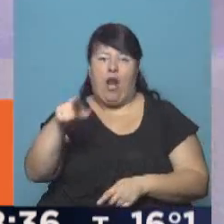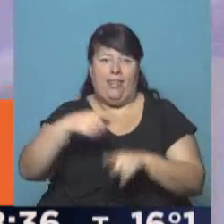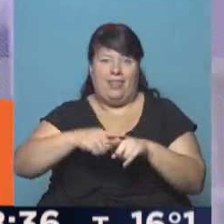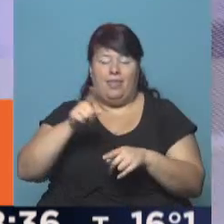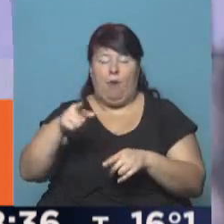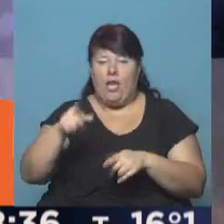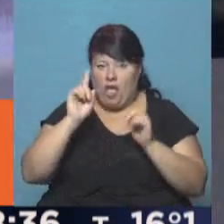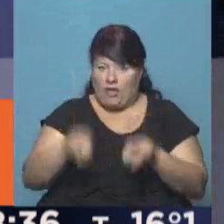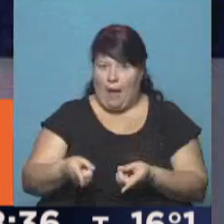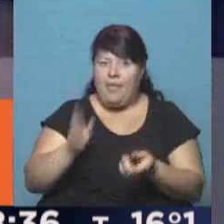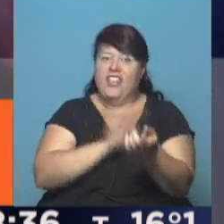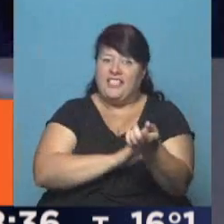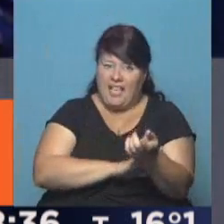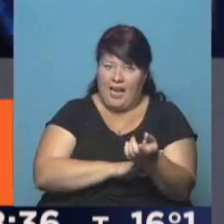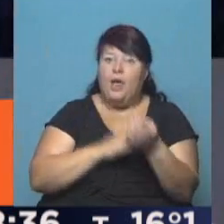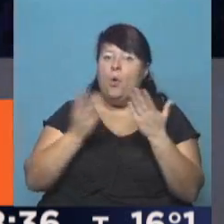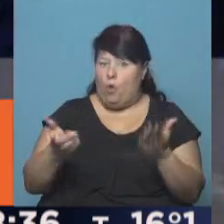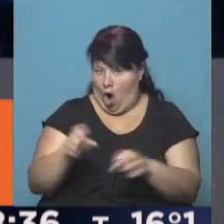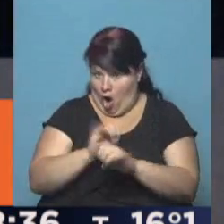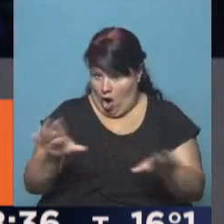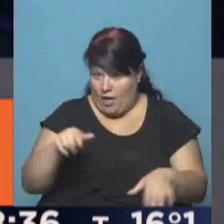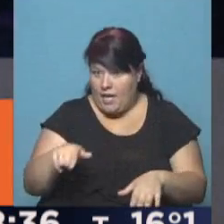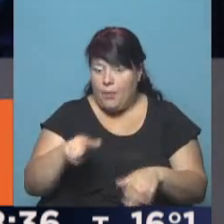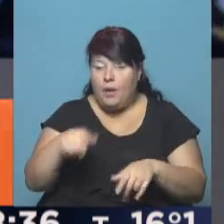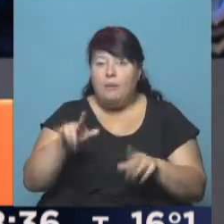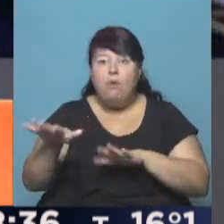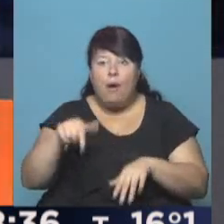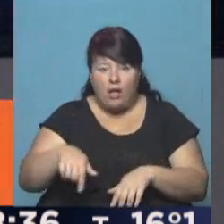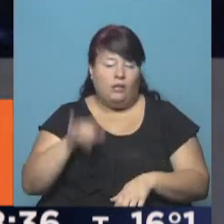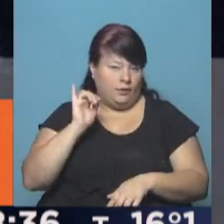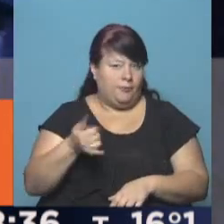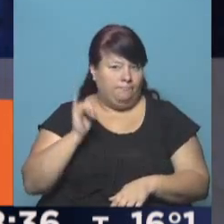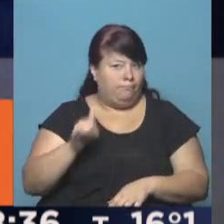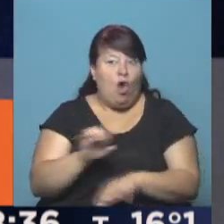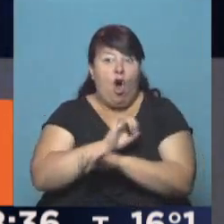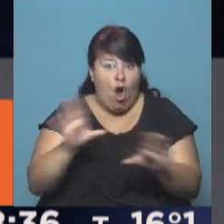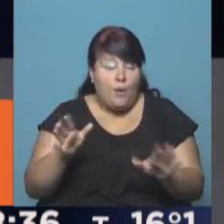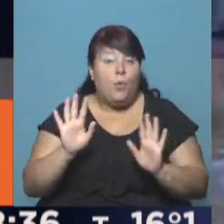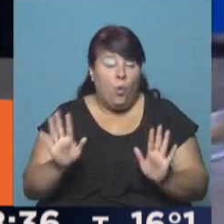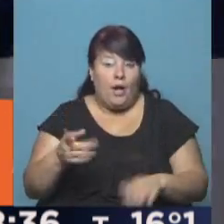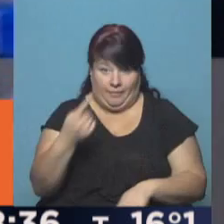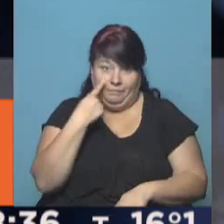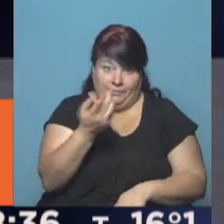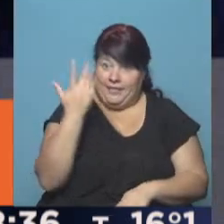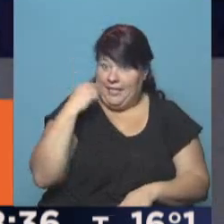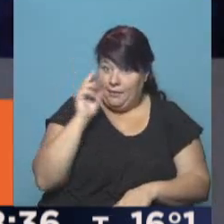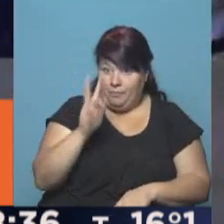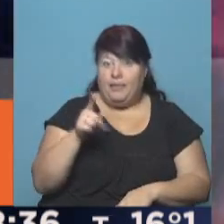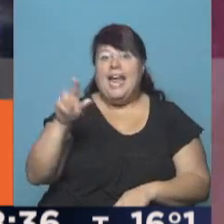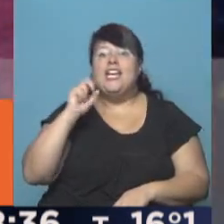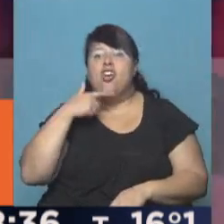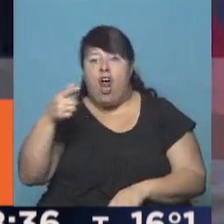político también de izquierda luis bueno tremendo tremendo lo que estamos viviendo con las